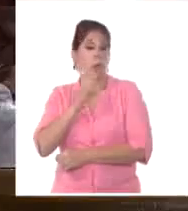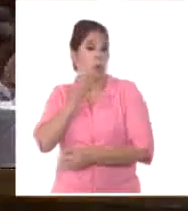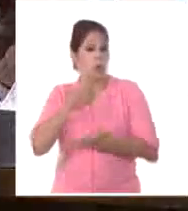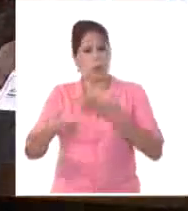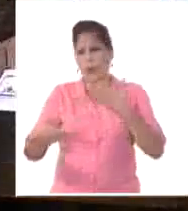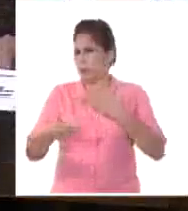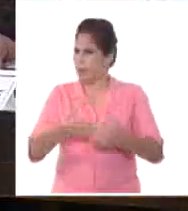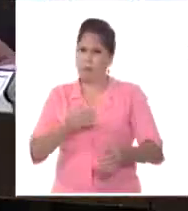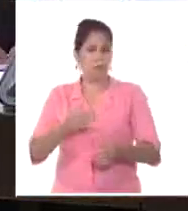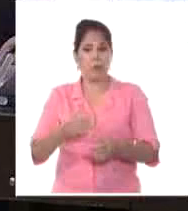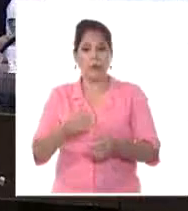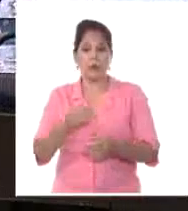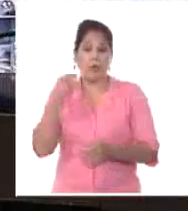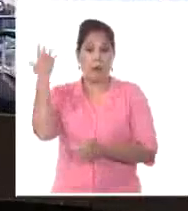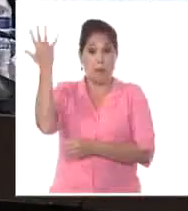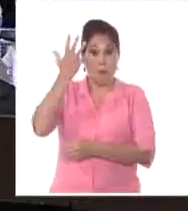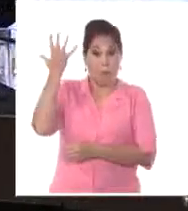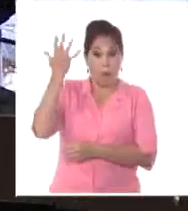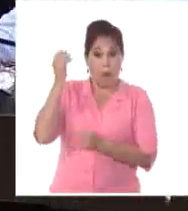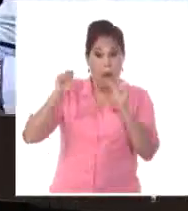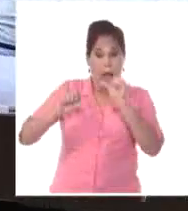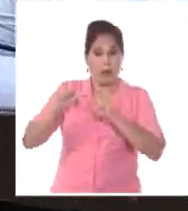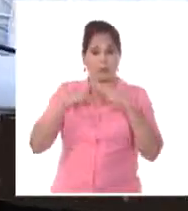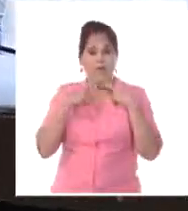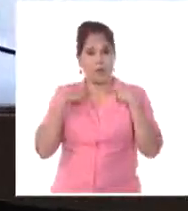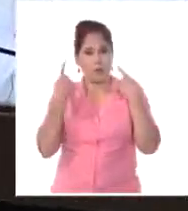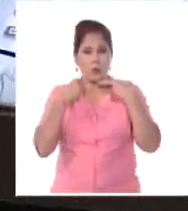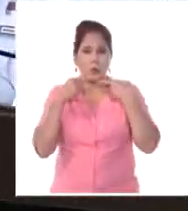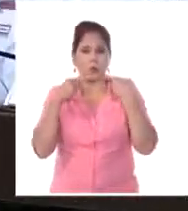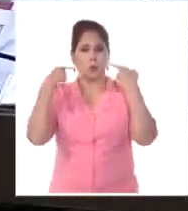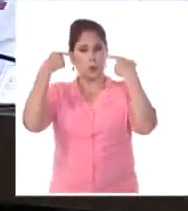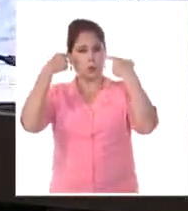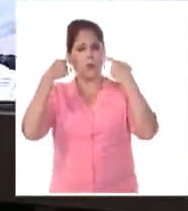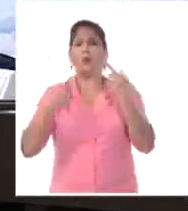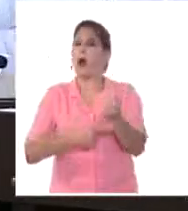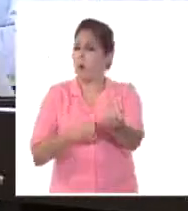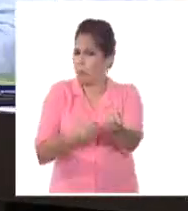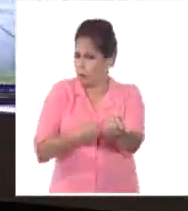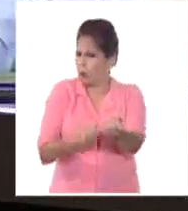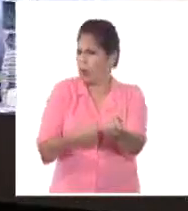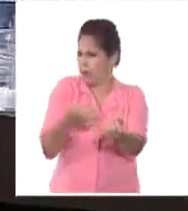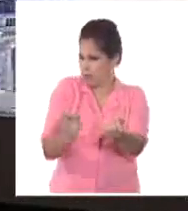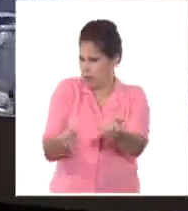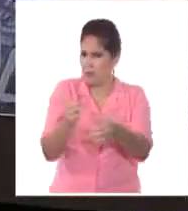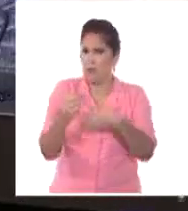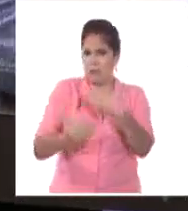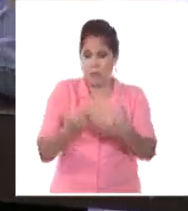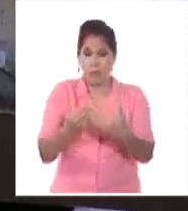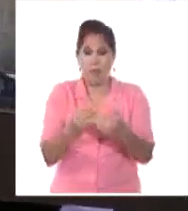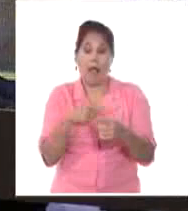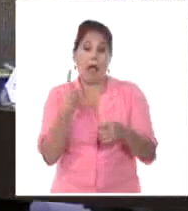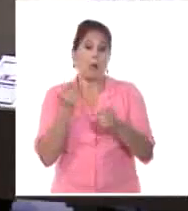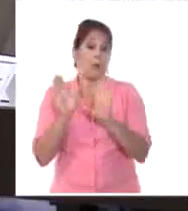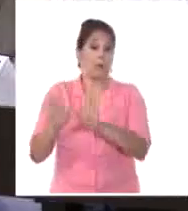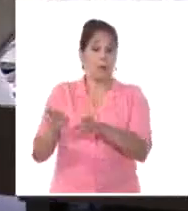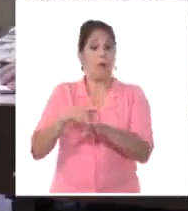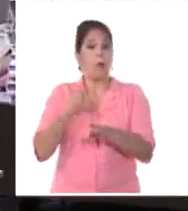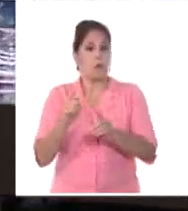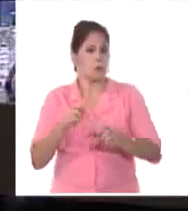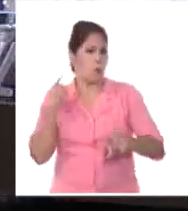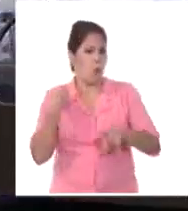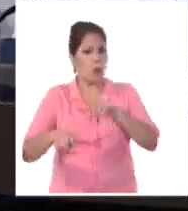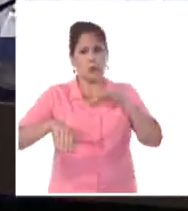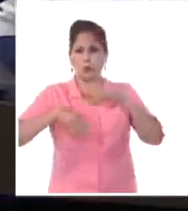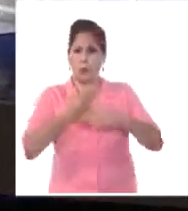refrán, al mal tiempo, buena cara. Acostumbrados a ver en cada desafío una oportunidad, no vamos